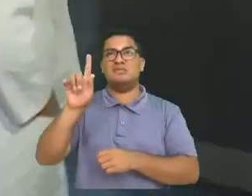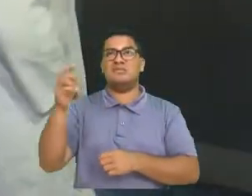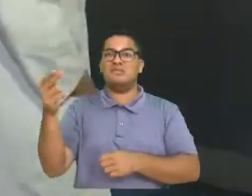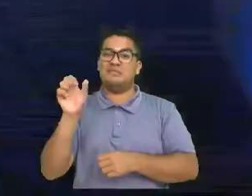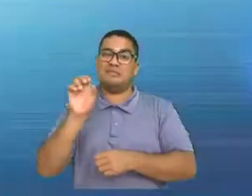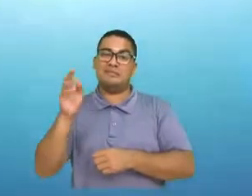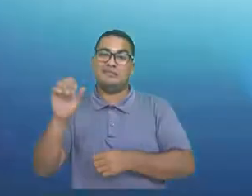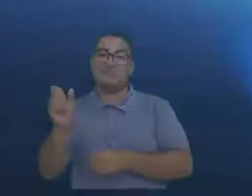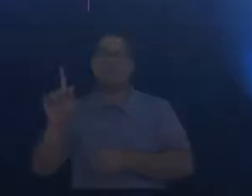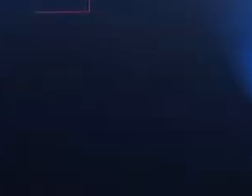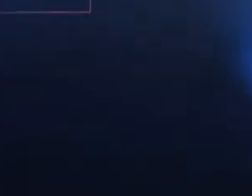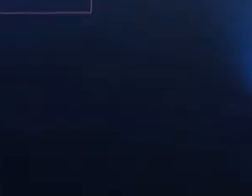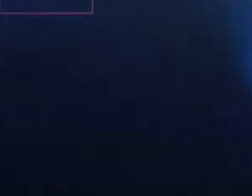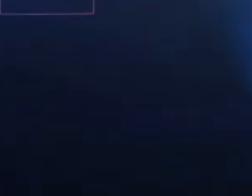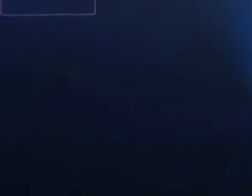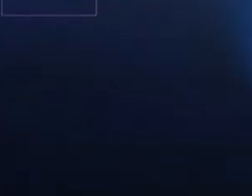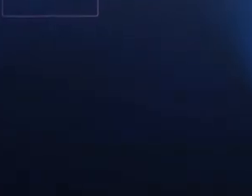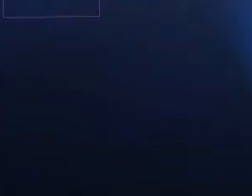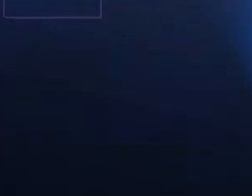Castro.